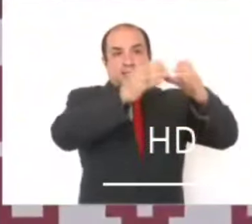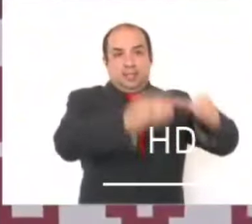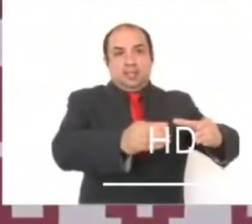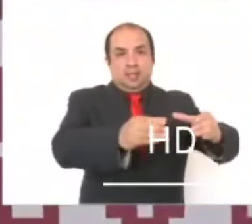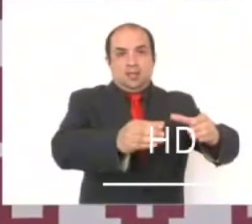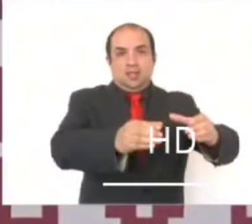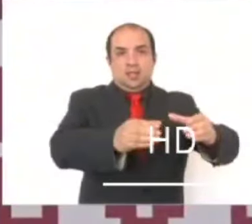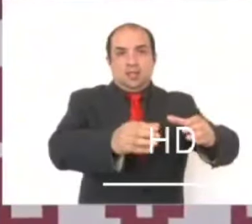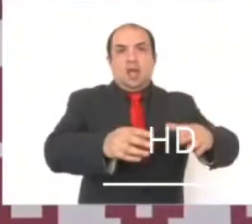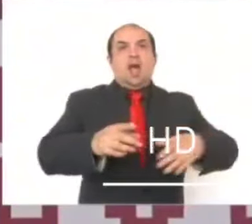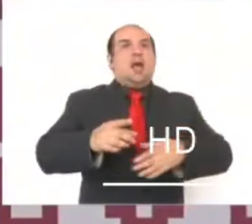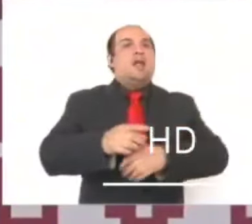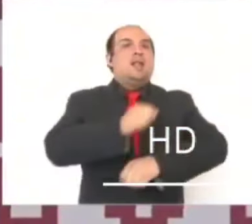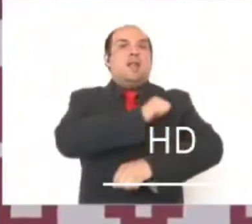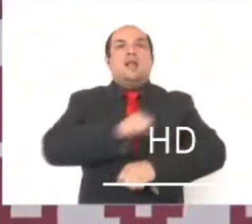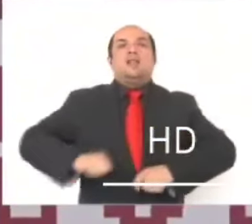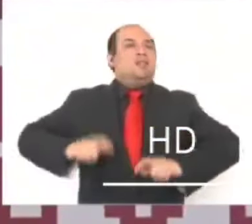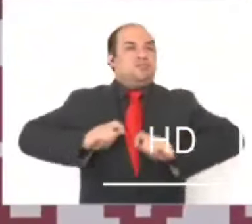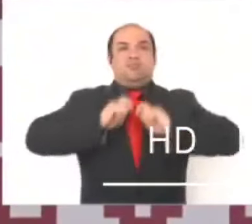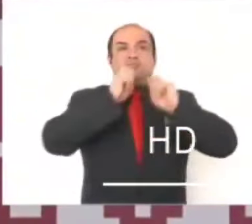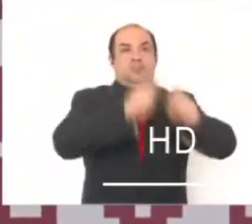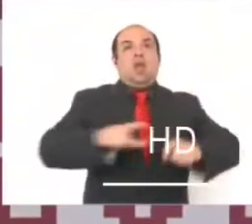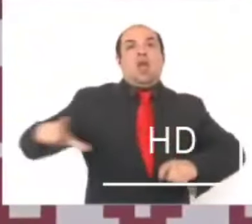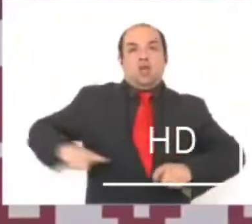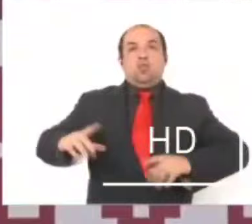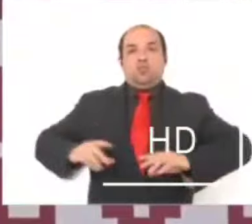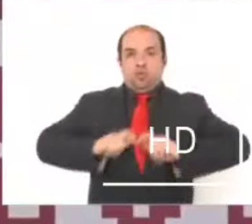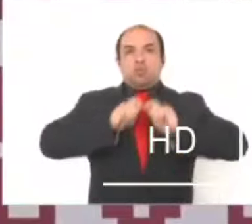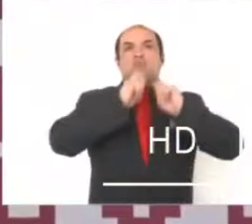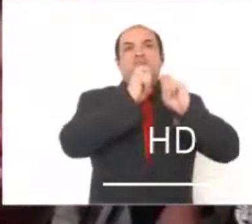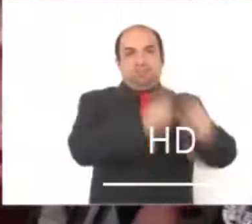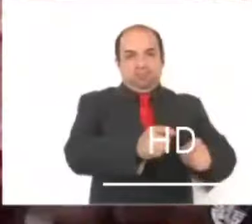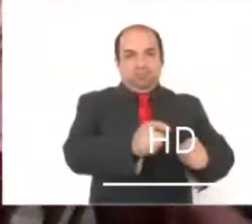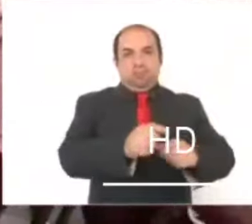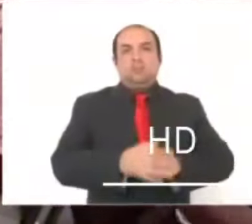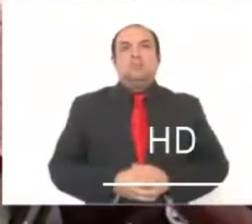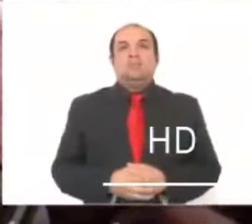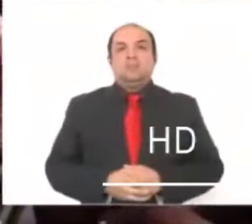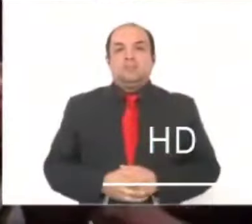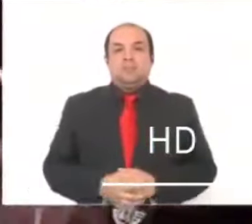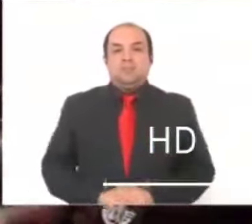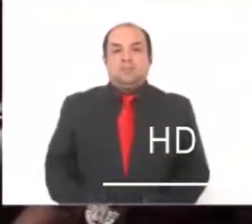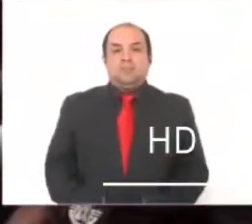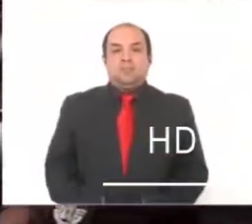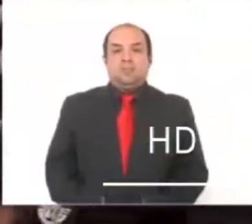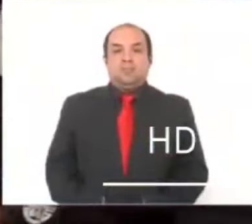la delegación, ya lo da el gobierno en ese sentido.